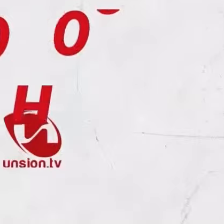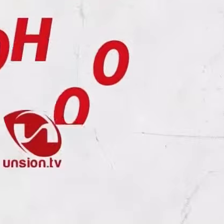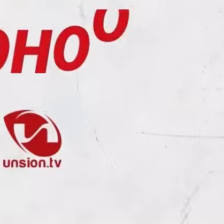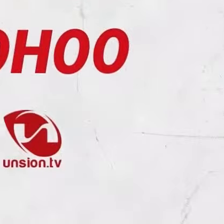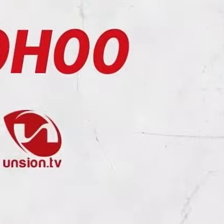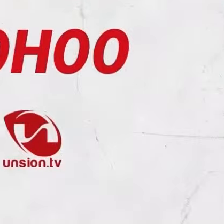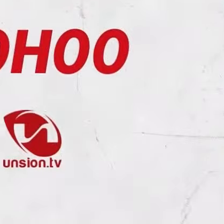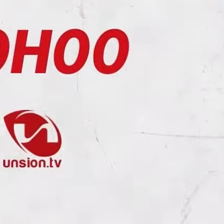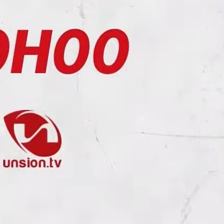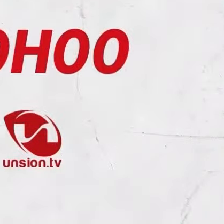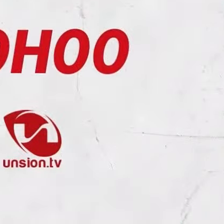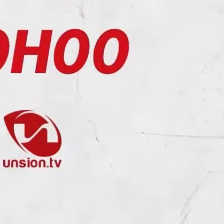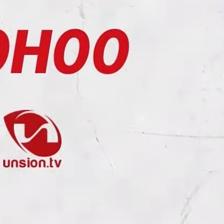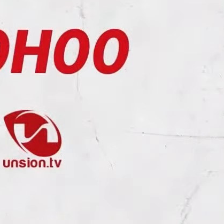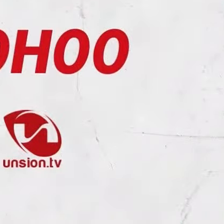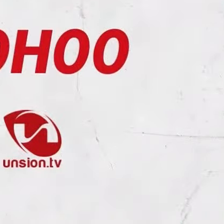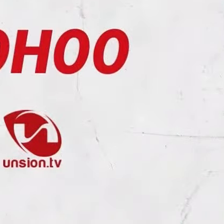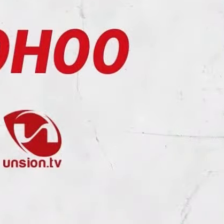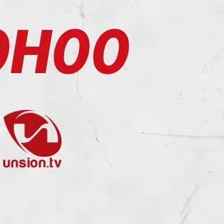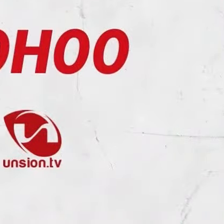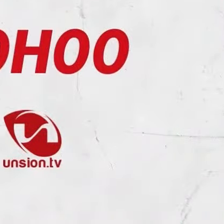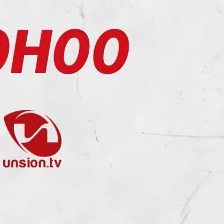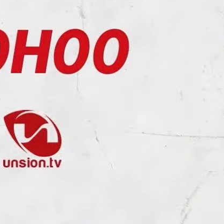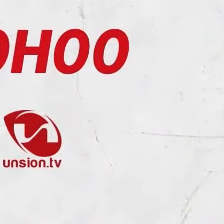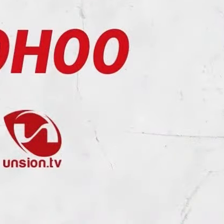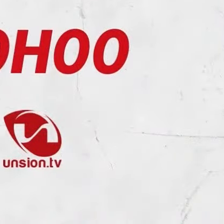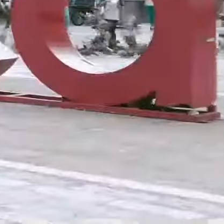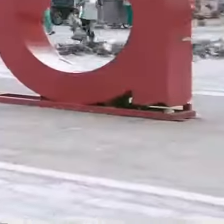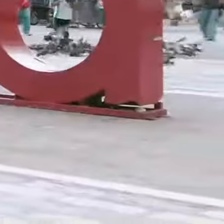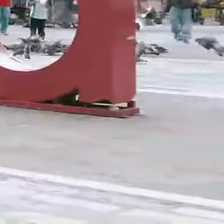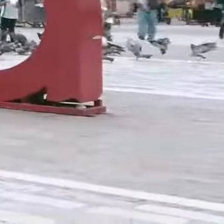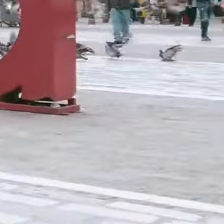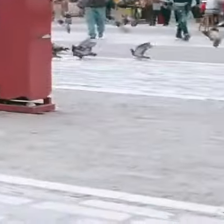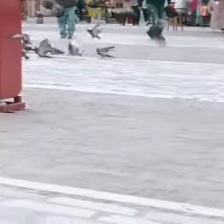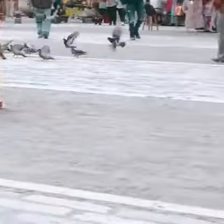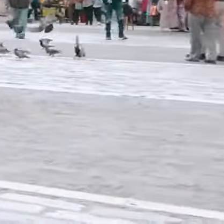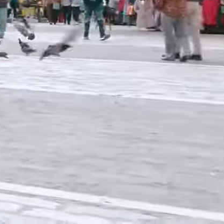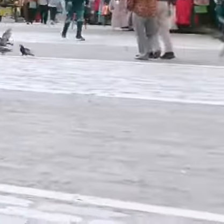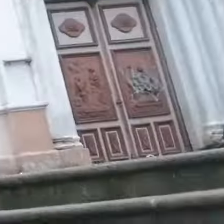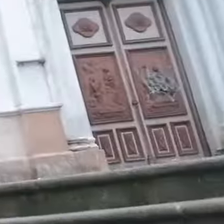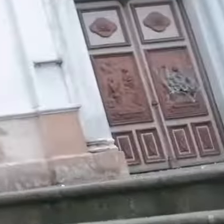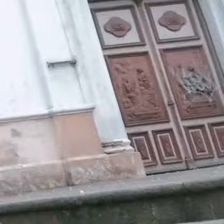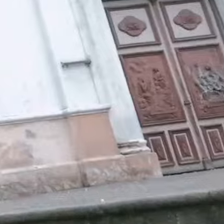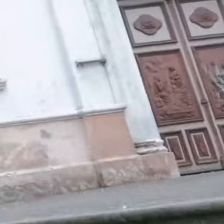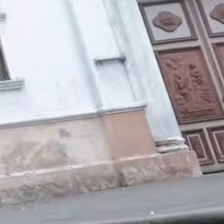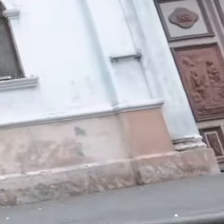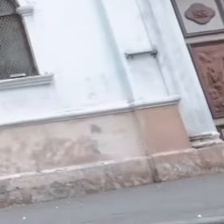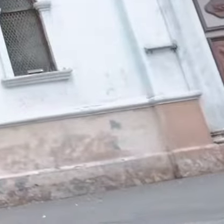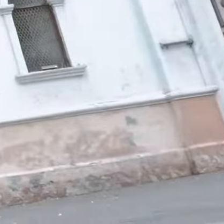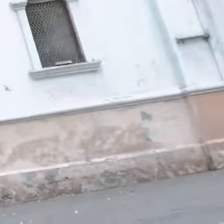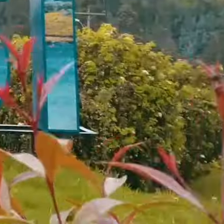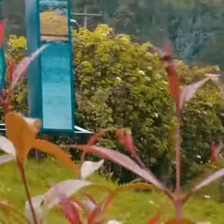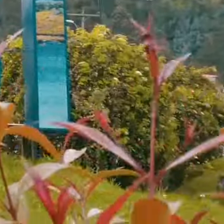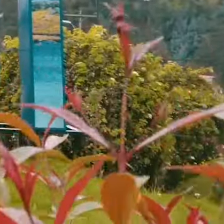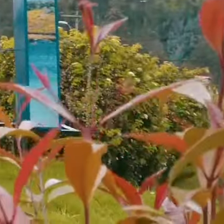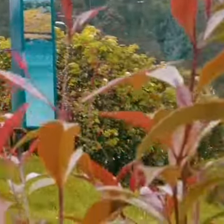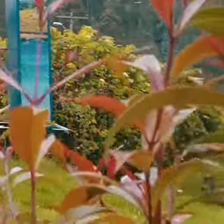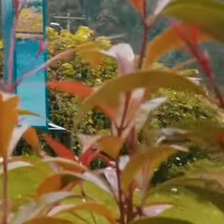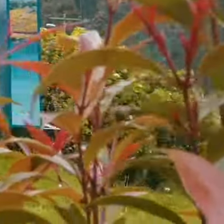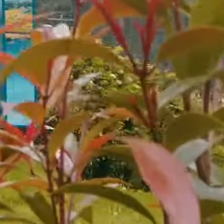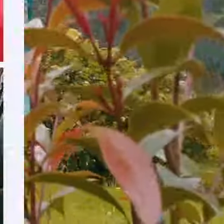Deporte TV. De lunes a viernes, 20 horas, por Unción TV. Cada mañana, la señal de Unción TV recorre